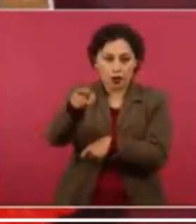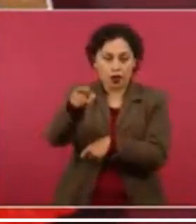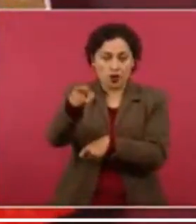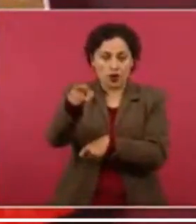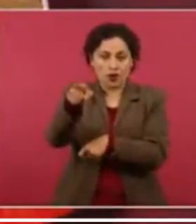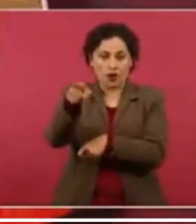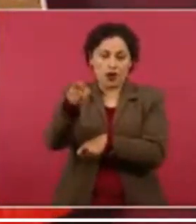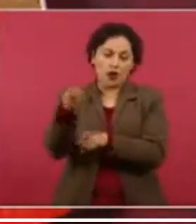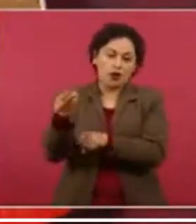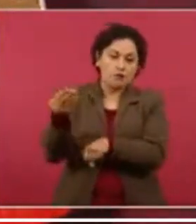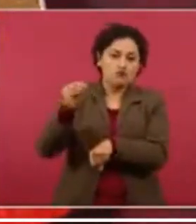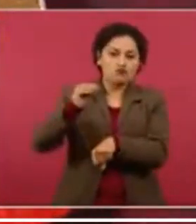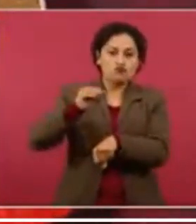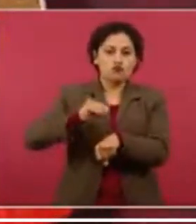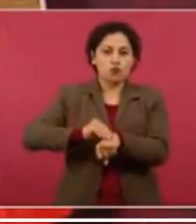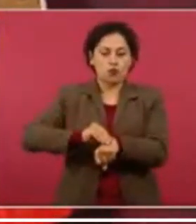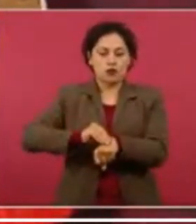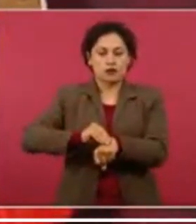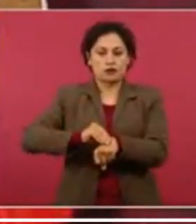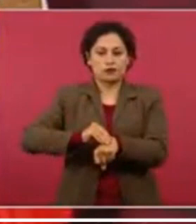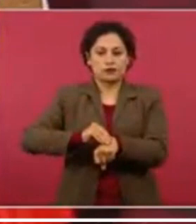implemente